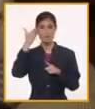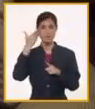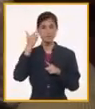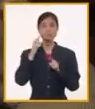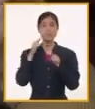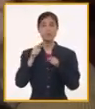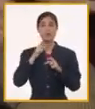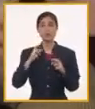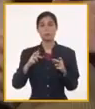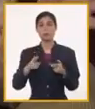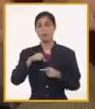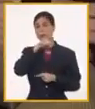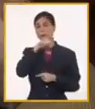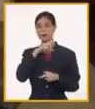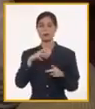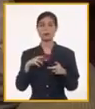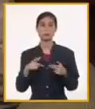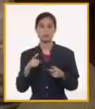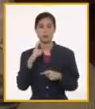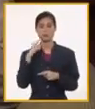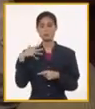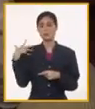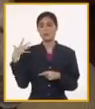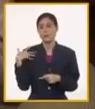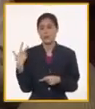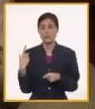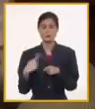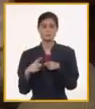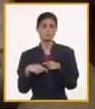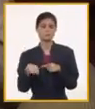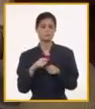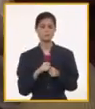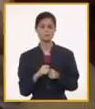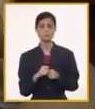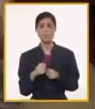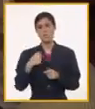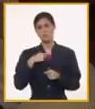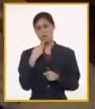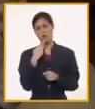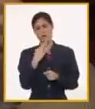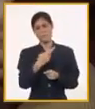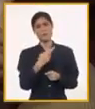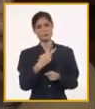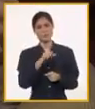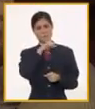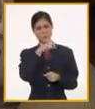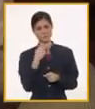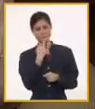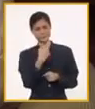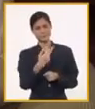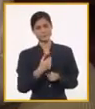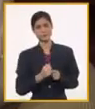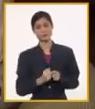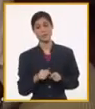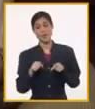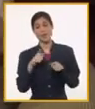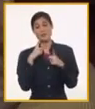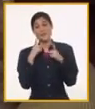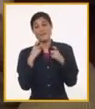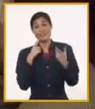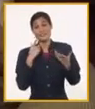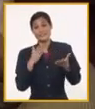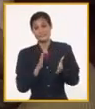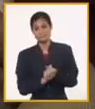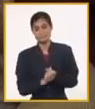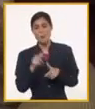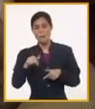lamentarse. Y yo lo que le dije, por eso, mira vieja, yo creo que esto es lo que hacía falta,